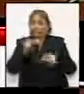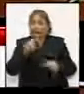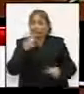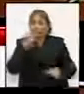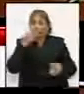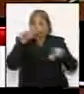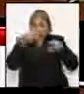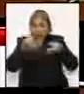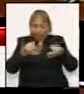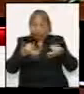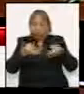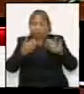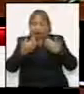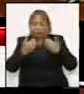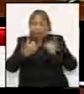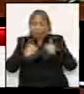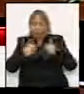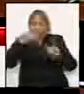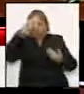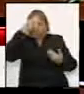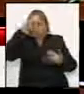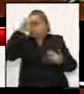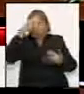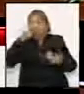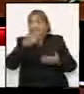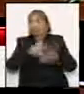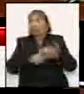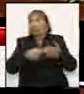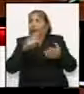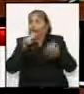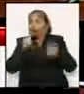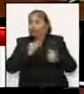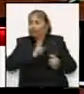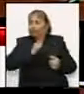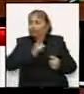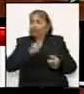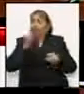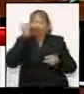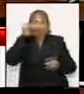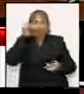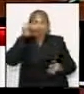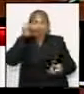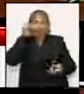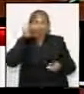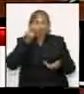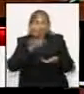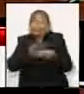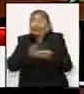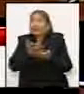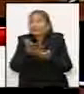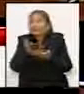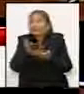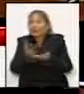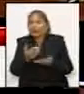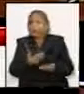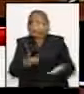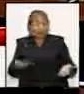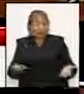segura que apenas tengamos una capacidad fiscal adicional, el propio Ejecutivo va a enviar la siguiente tramo para